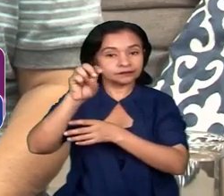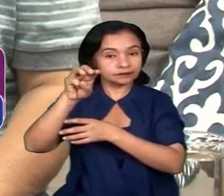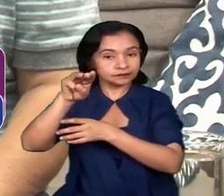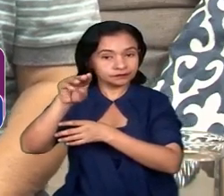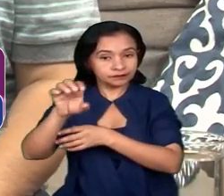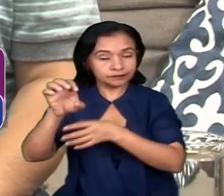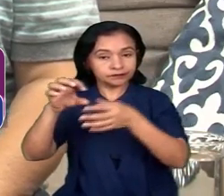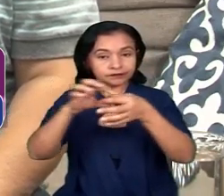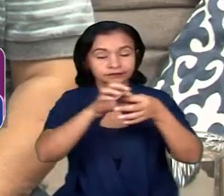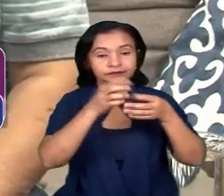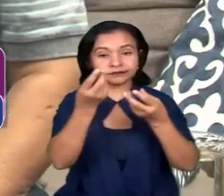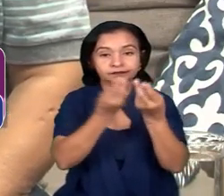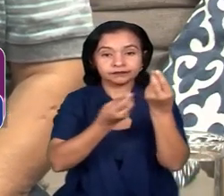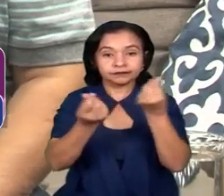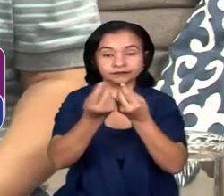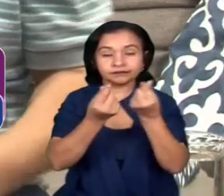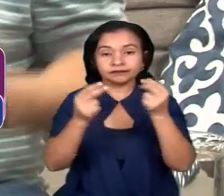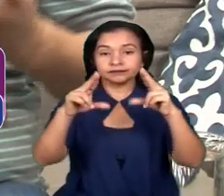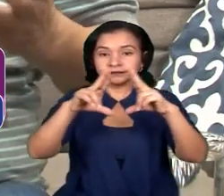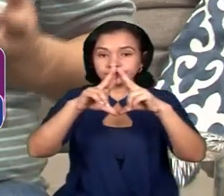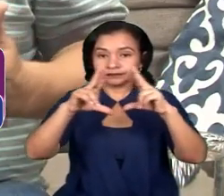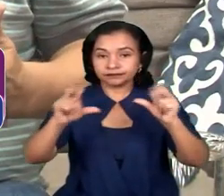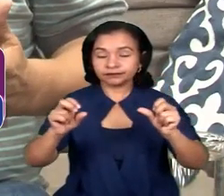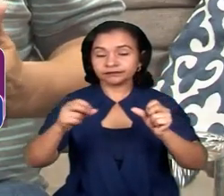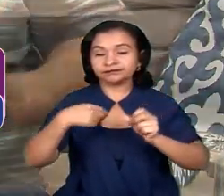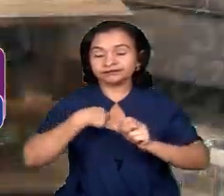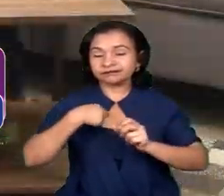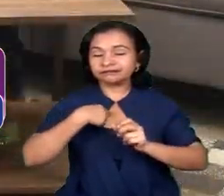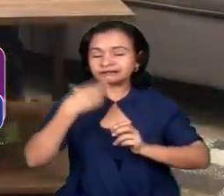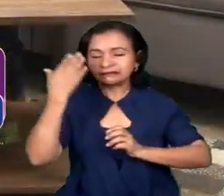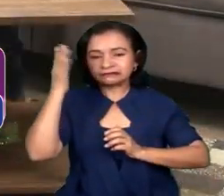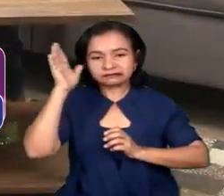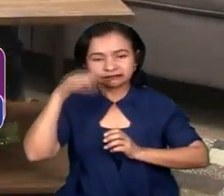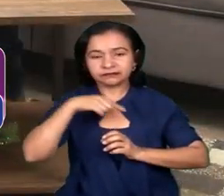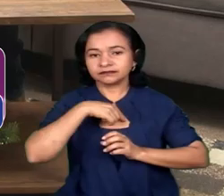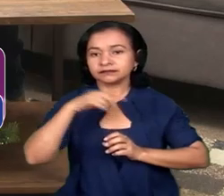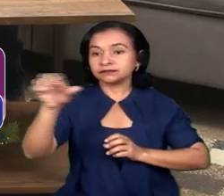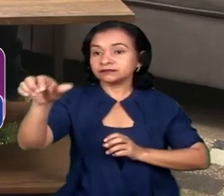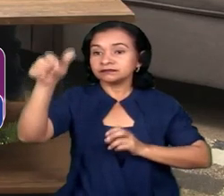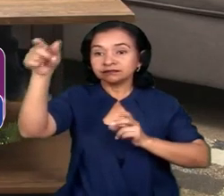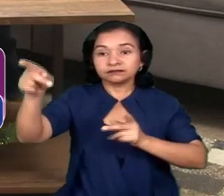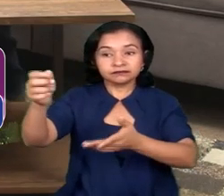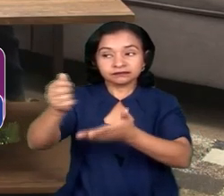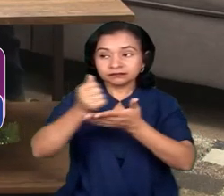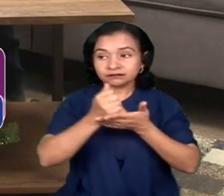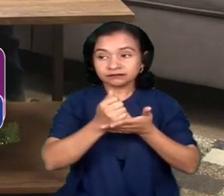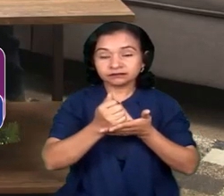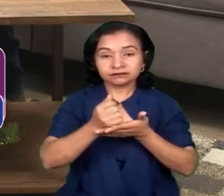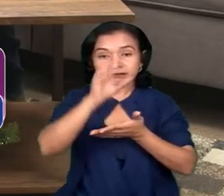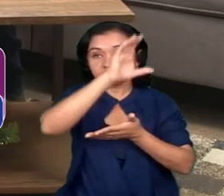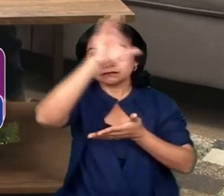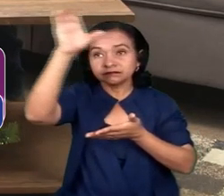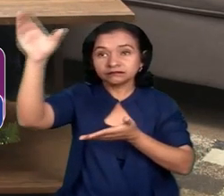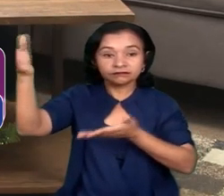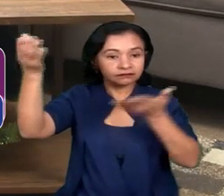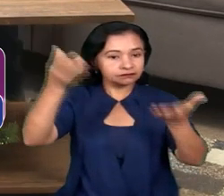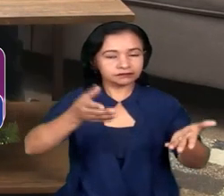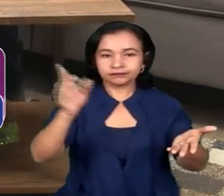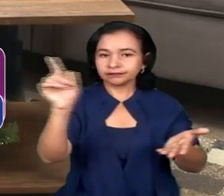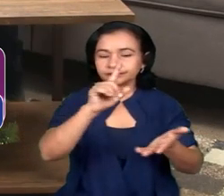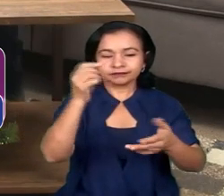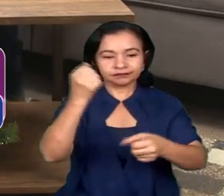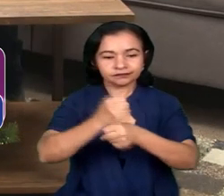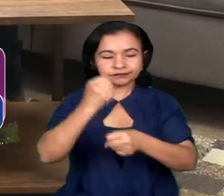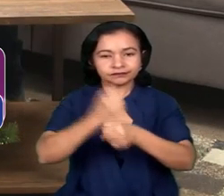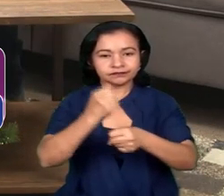sectores, esta economía que a solo a nosotros nos duele. Aquí no va a venir nadie a darlos del cielo, los va a venir. Tenemos que trabajar